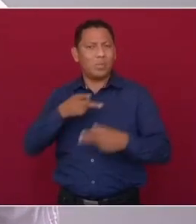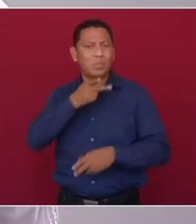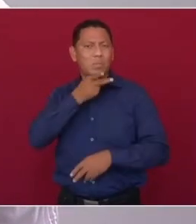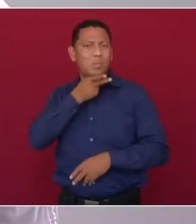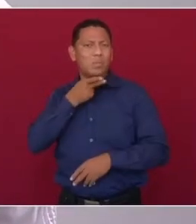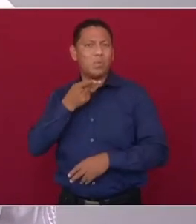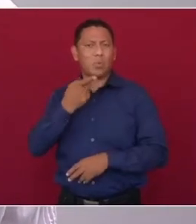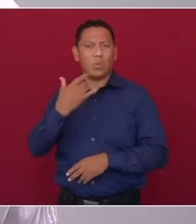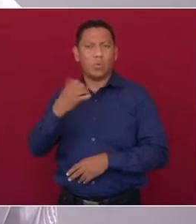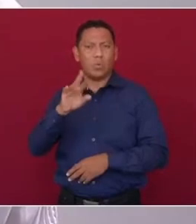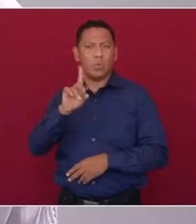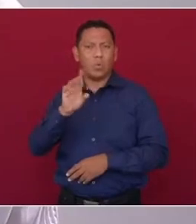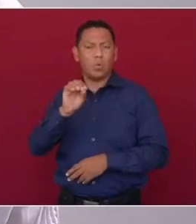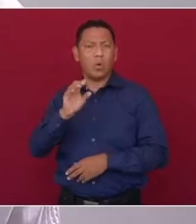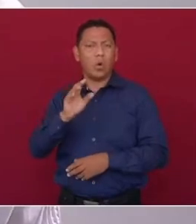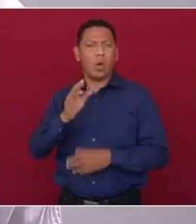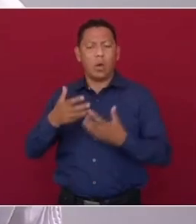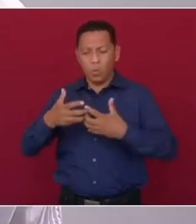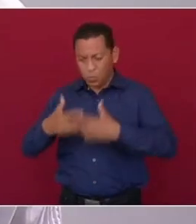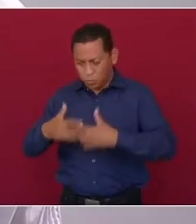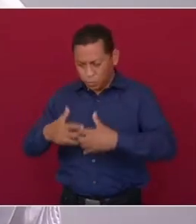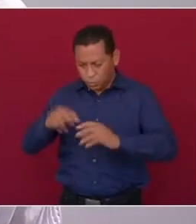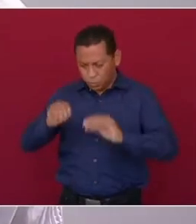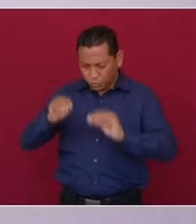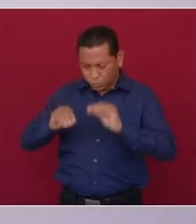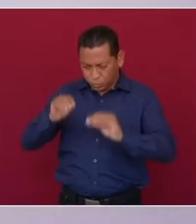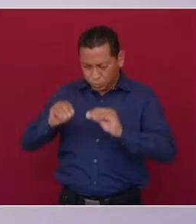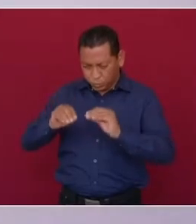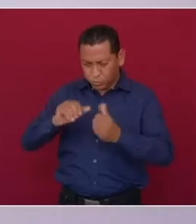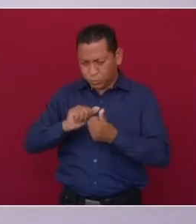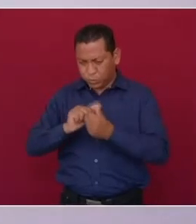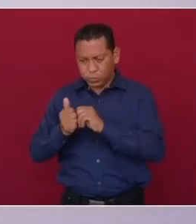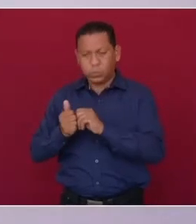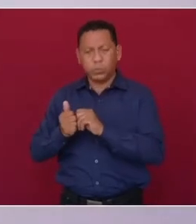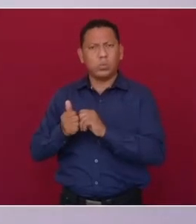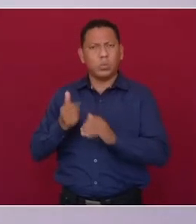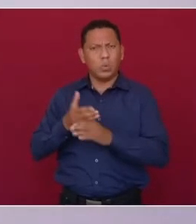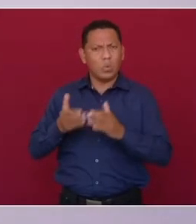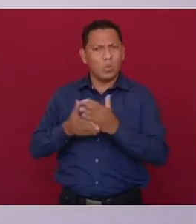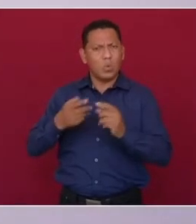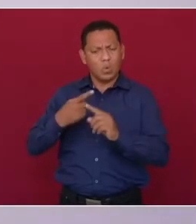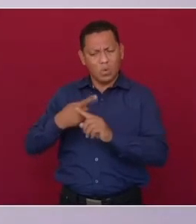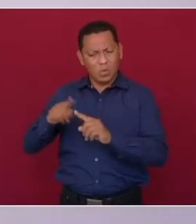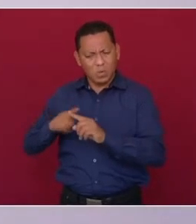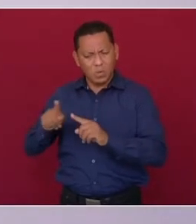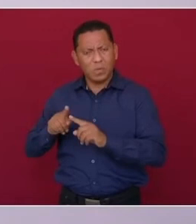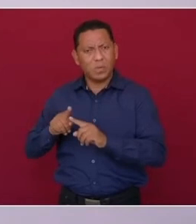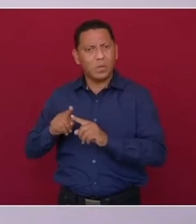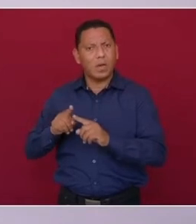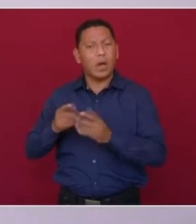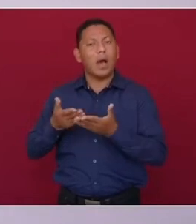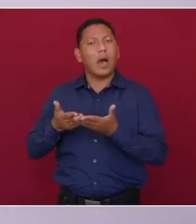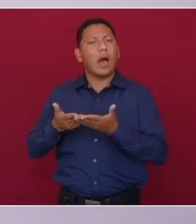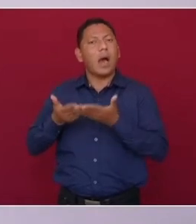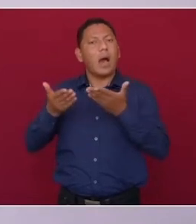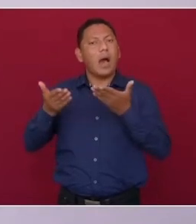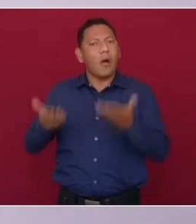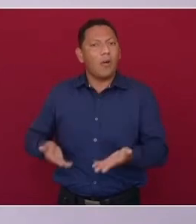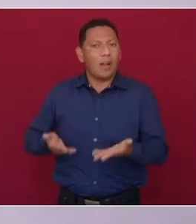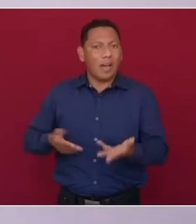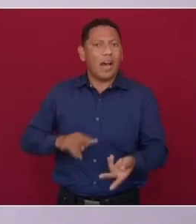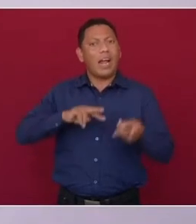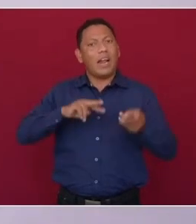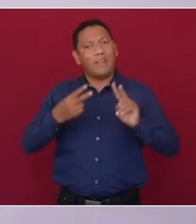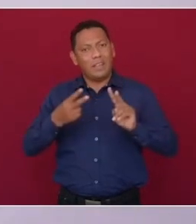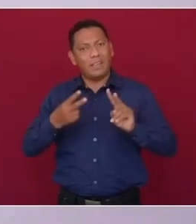a transformar la materia prima, producir los combustibles y venderlos en